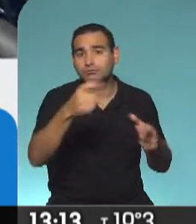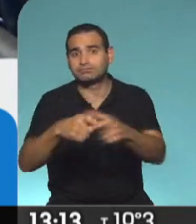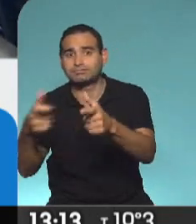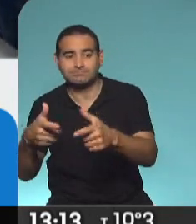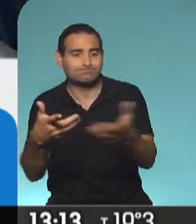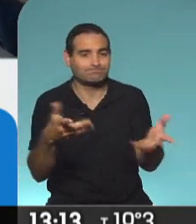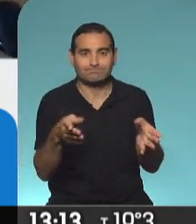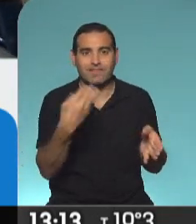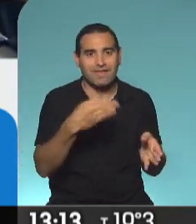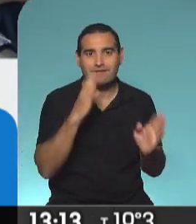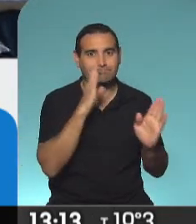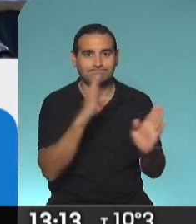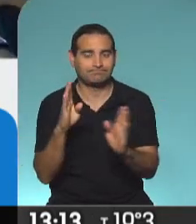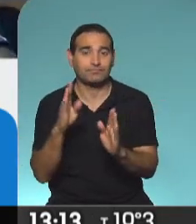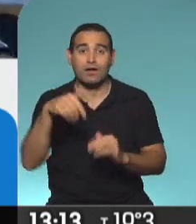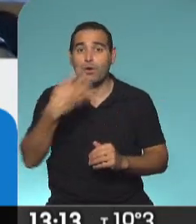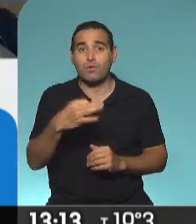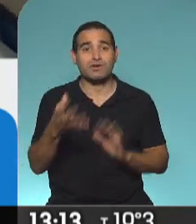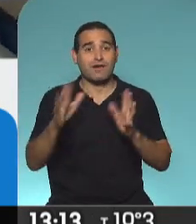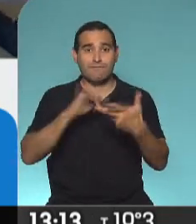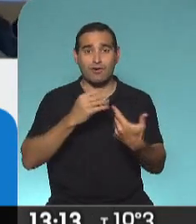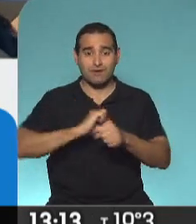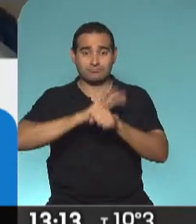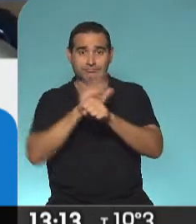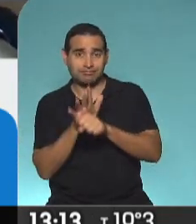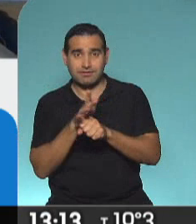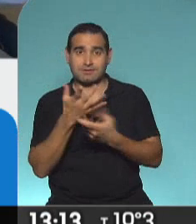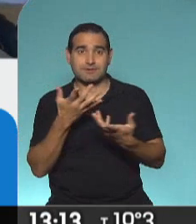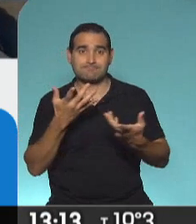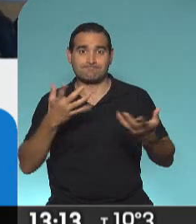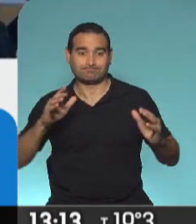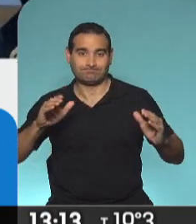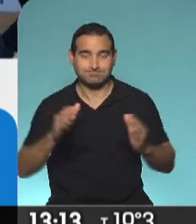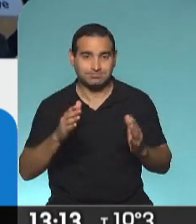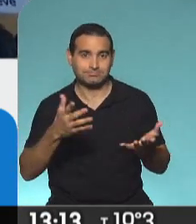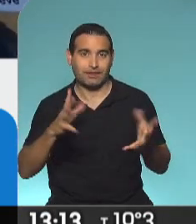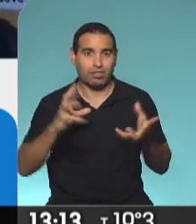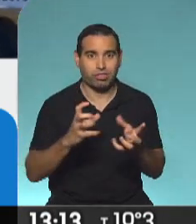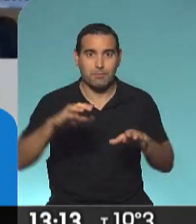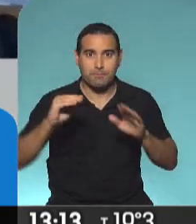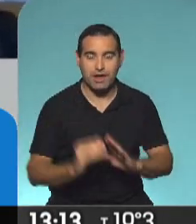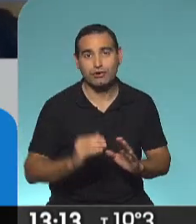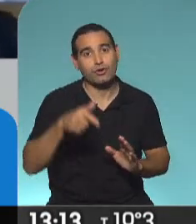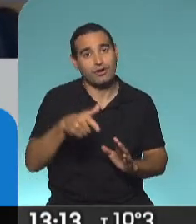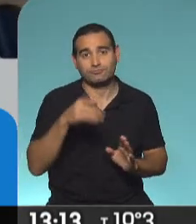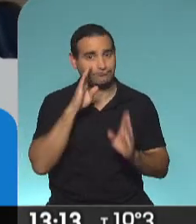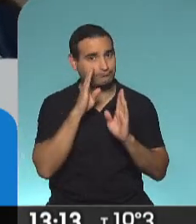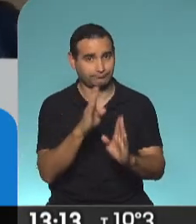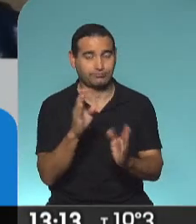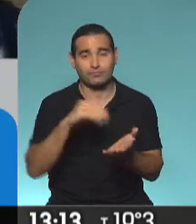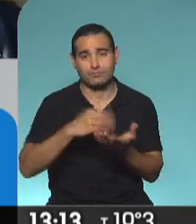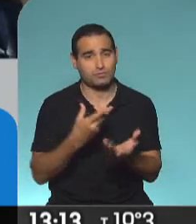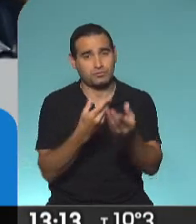estar. La única manera de poder transitar esta pandemia con el menor daño colateral posible es estando y por sobre todas las cosas